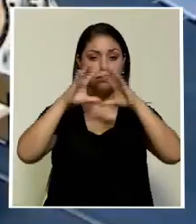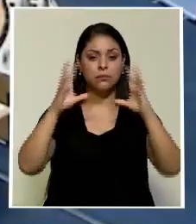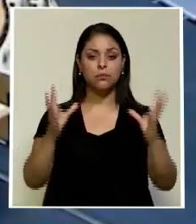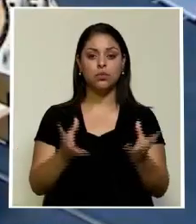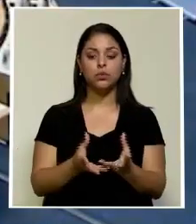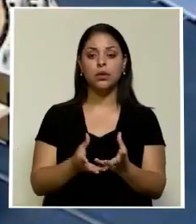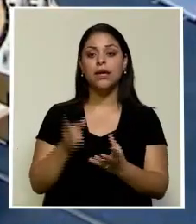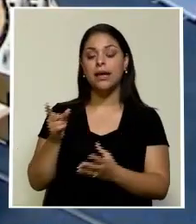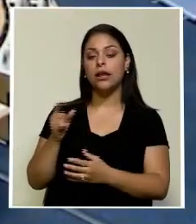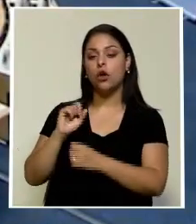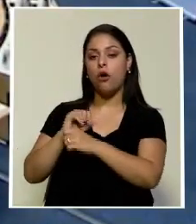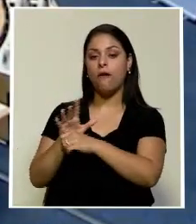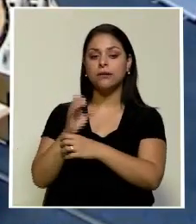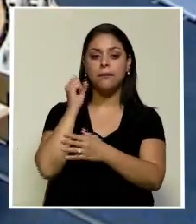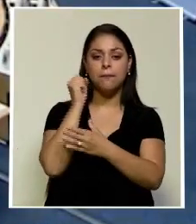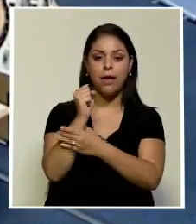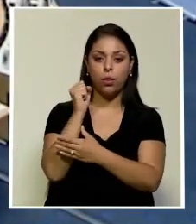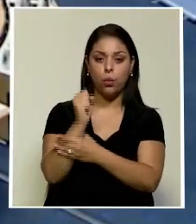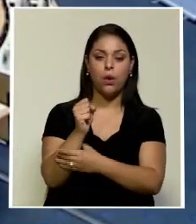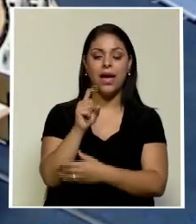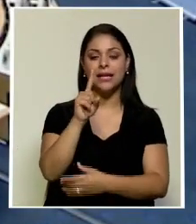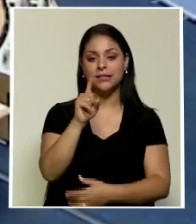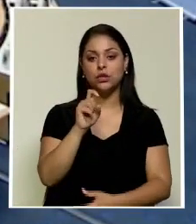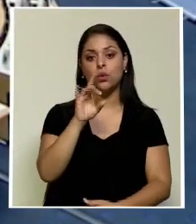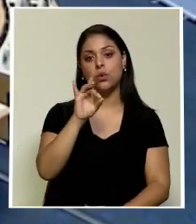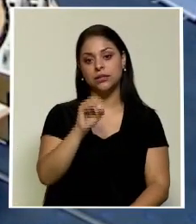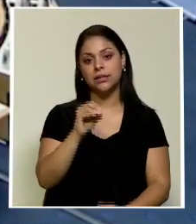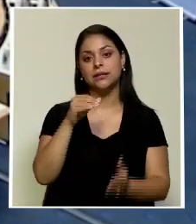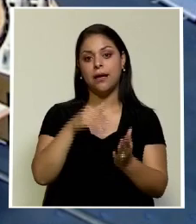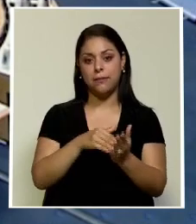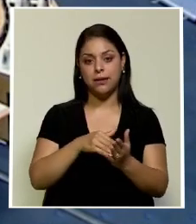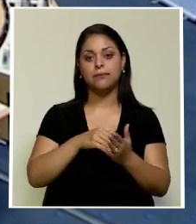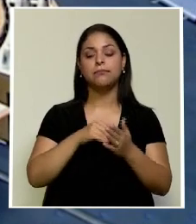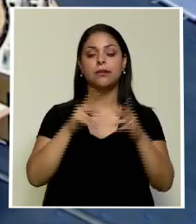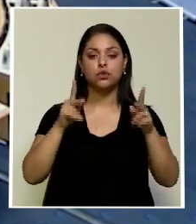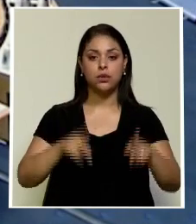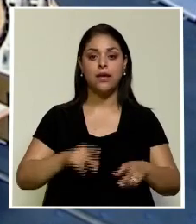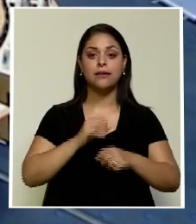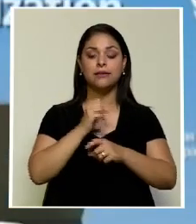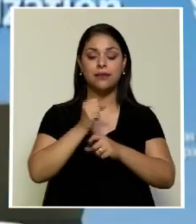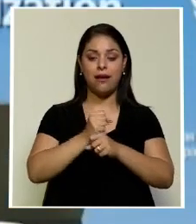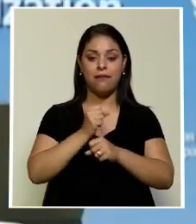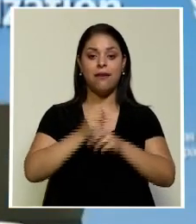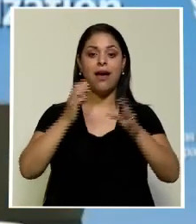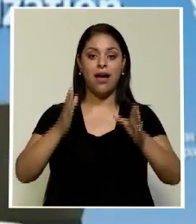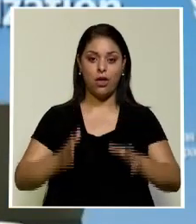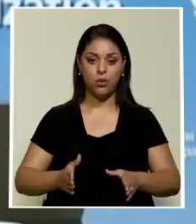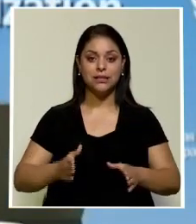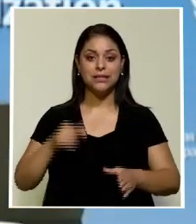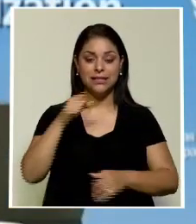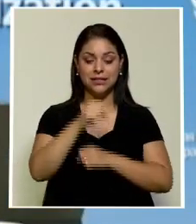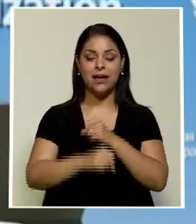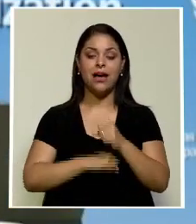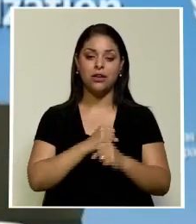matado entre 80.000 y 180.000 trabajadores sanitarios hasta mayo de este año.